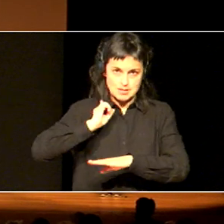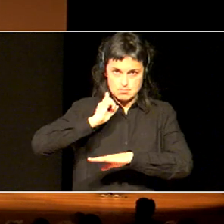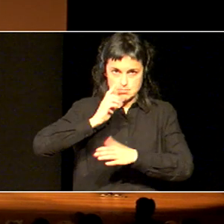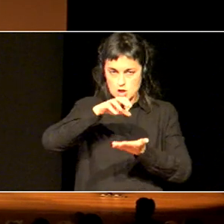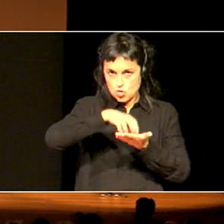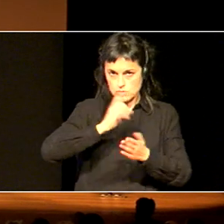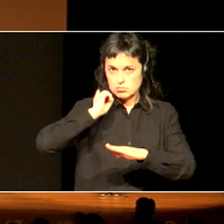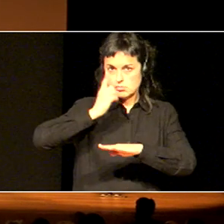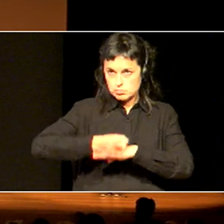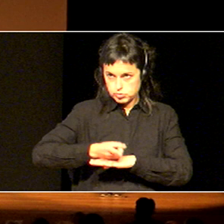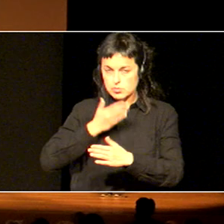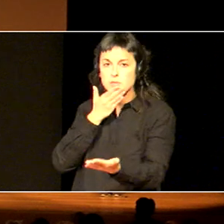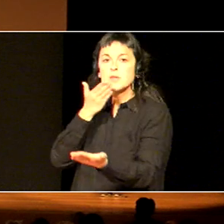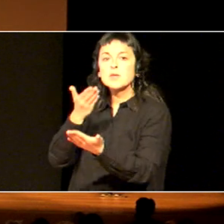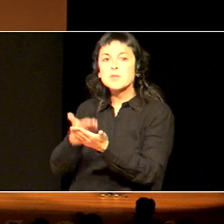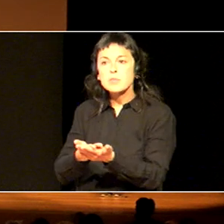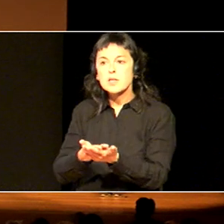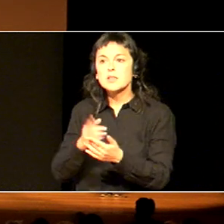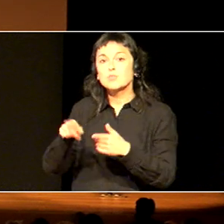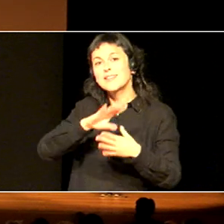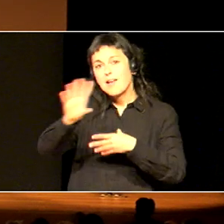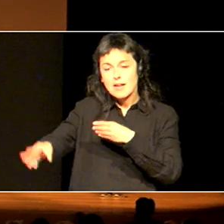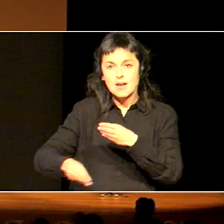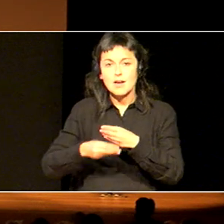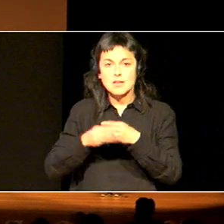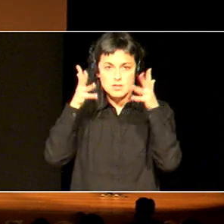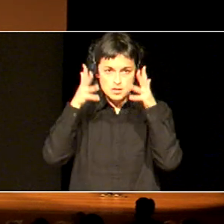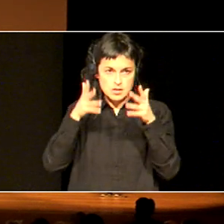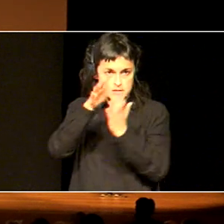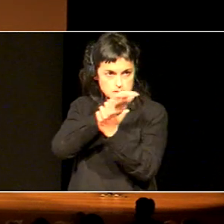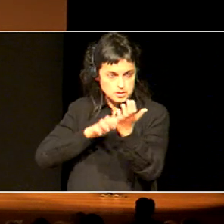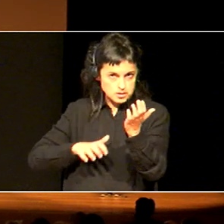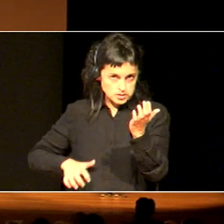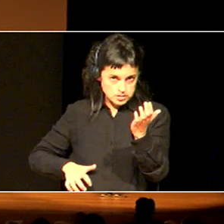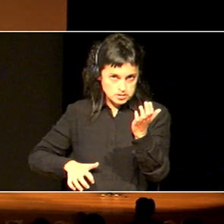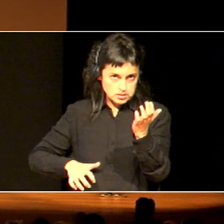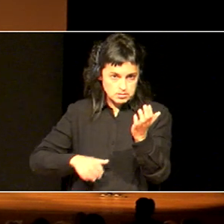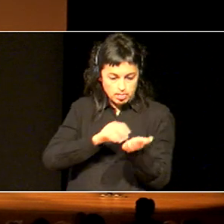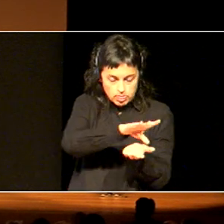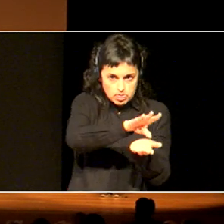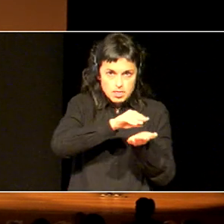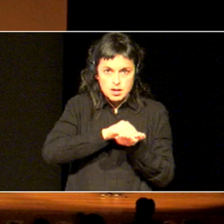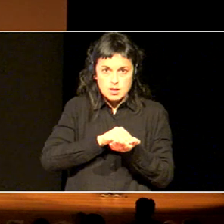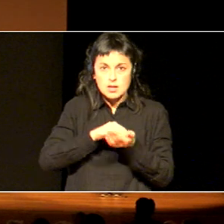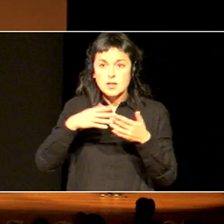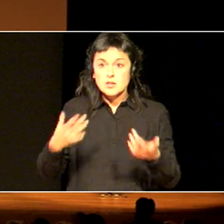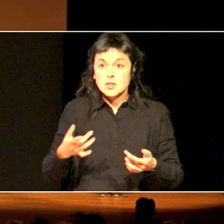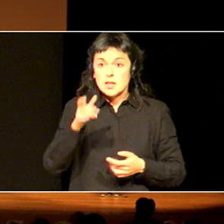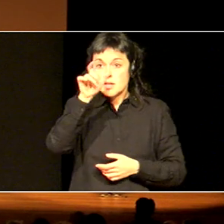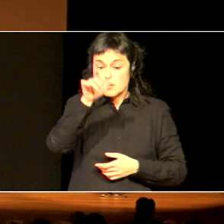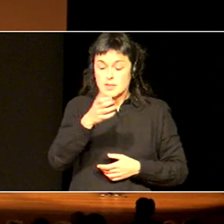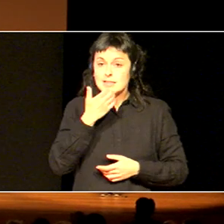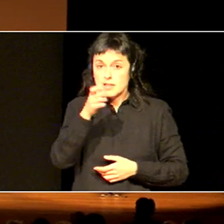horrekin lotzen da aholkulari edo orientatzaileen txostenak, badaude beste txosten guztietatik, eta ikaslea hezkuntza premia berezikoa